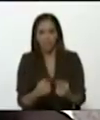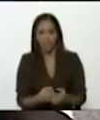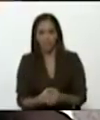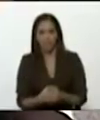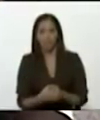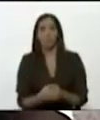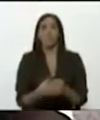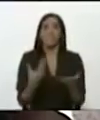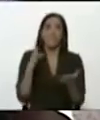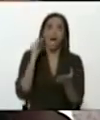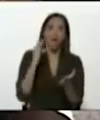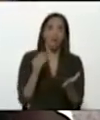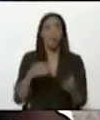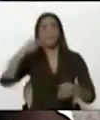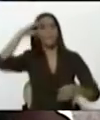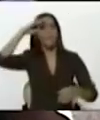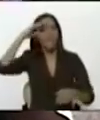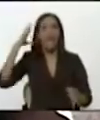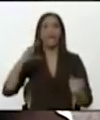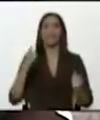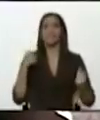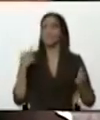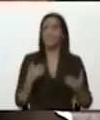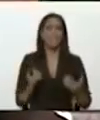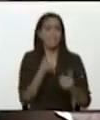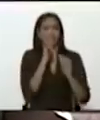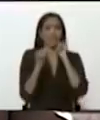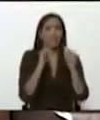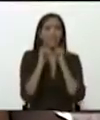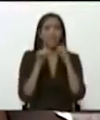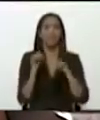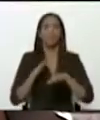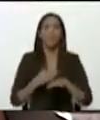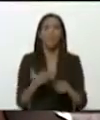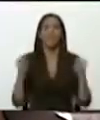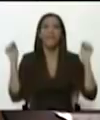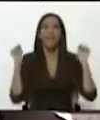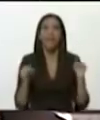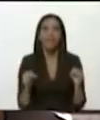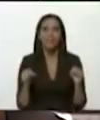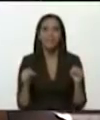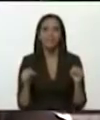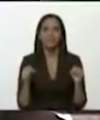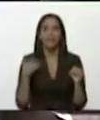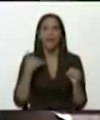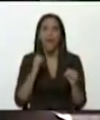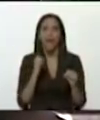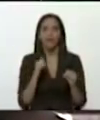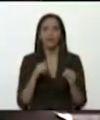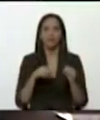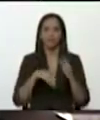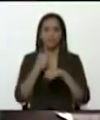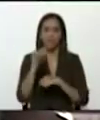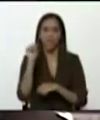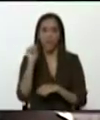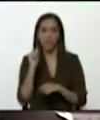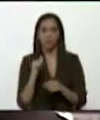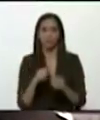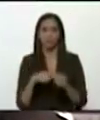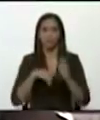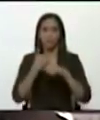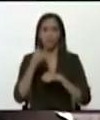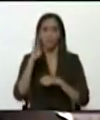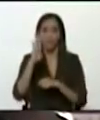Y por eso Abraham decía, militares, se tienen que pronunciar, se tienen que pronunciar, porque aquí hay plan A,